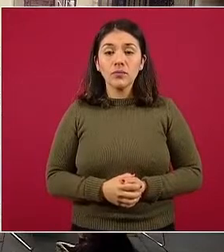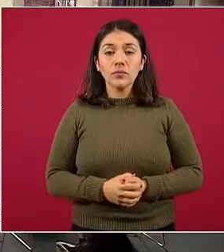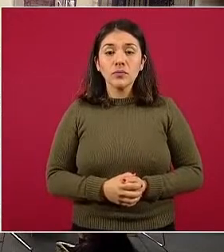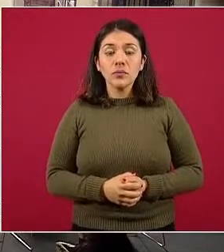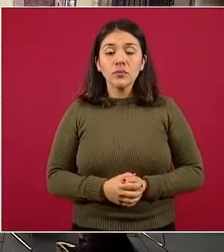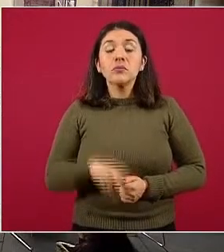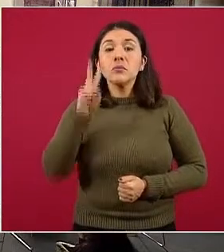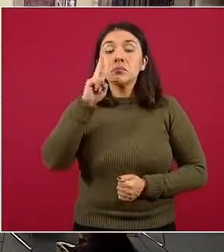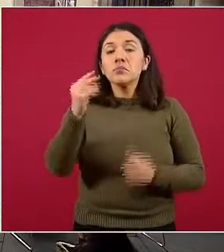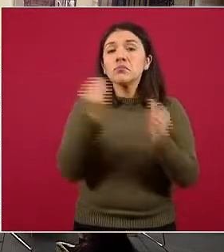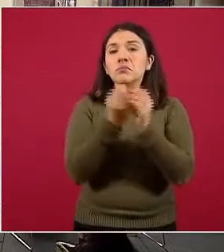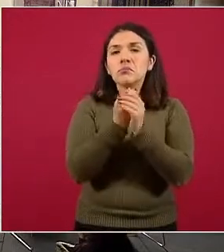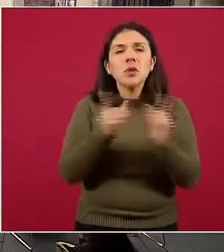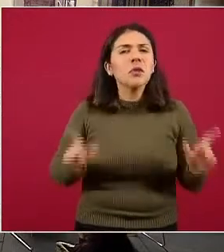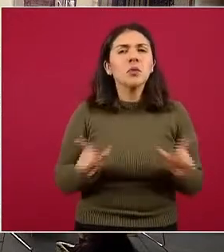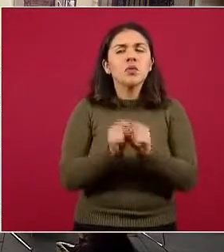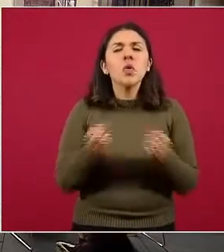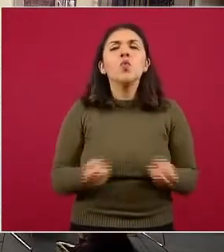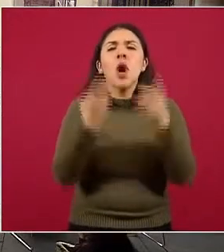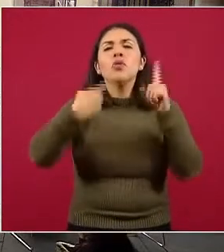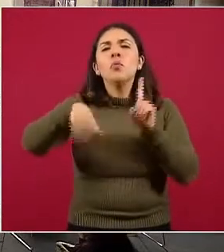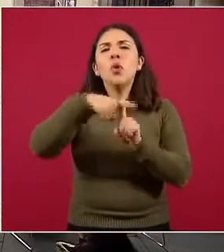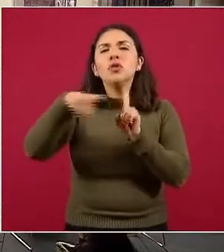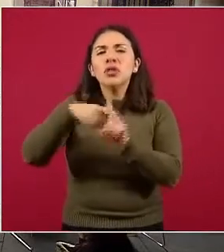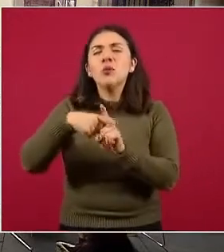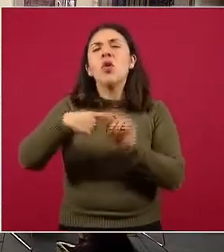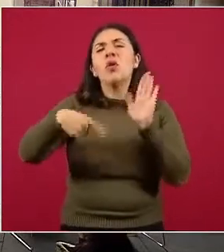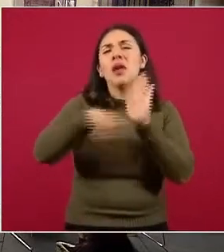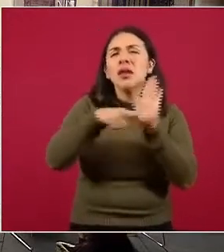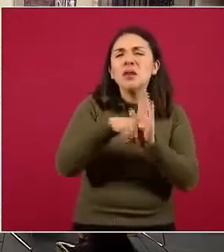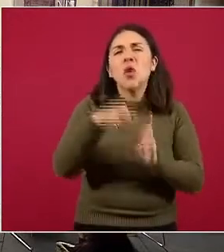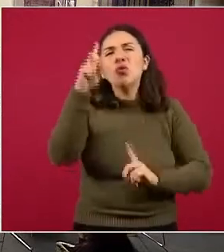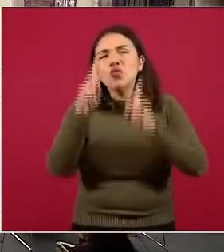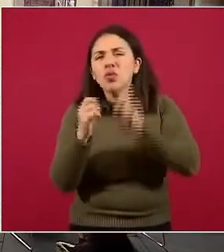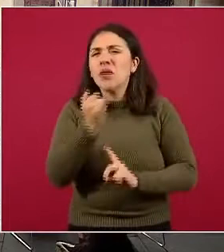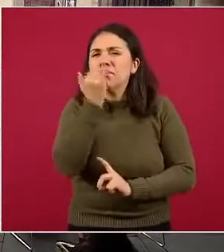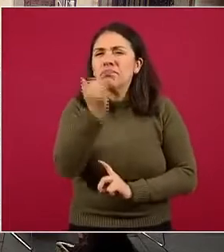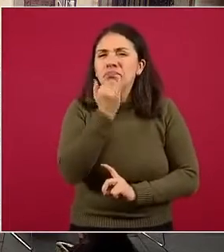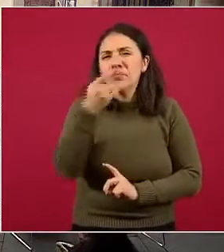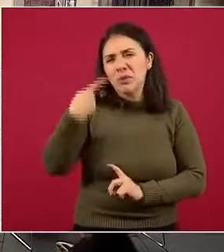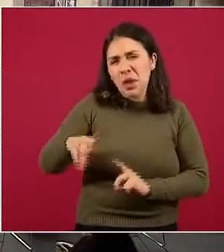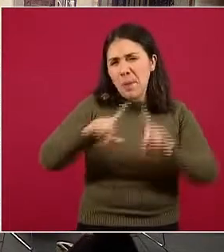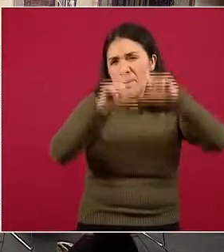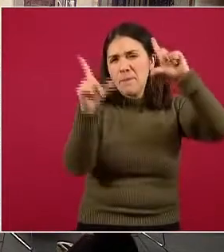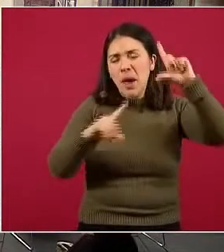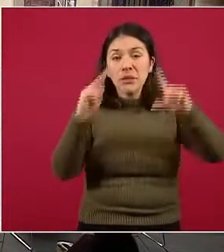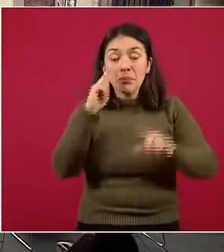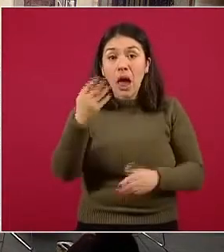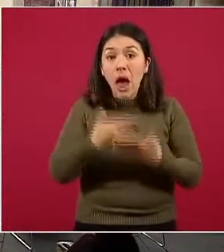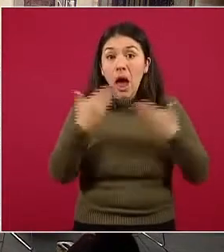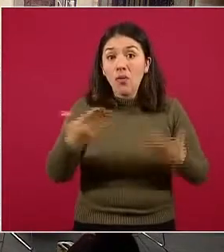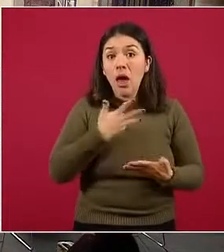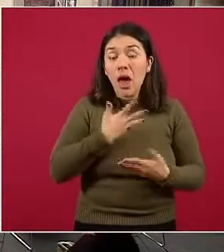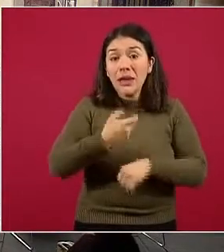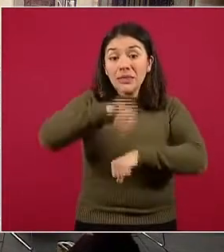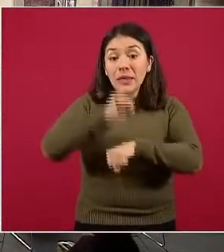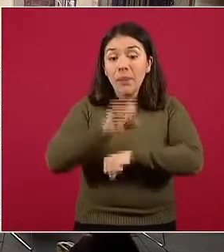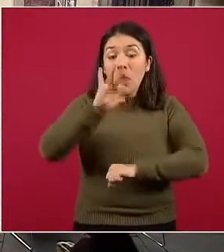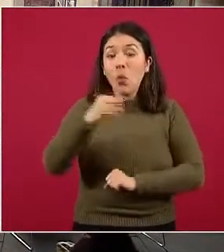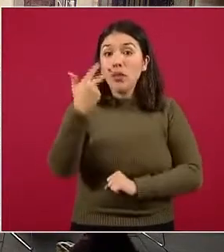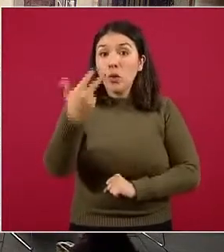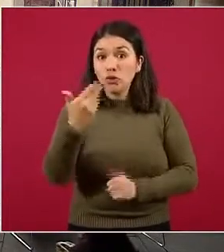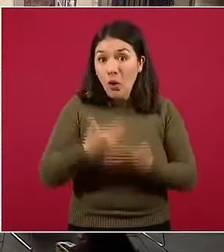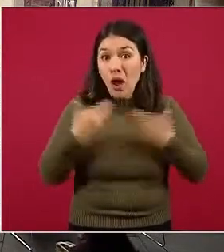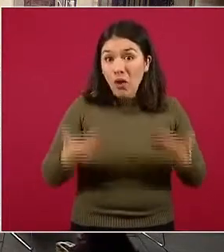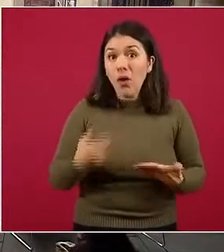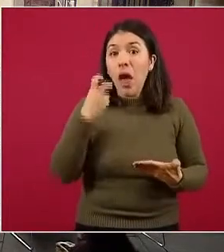La curva epidémica, el resumen de casos positivos, sospechosos y negativos en todo el país. Tenemos ahora en la semana número